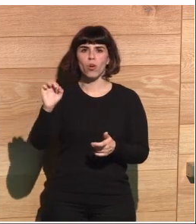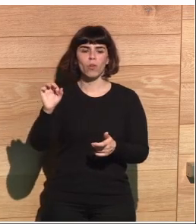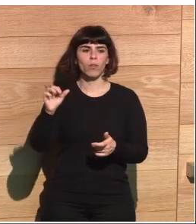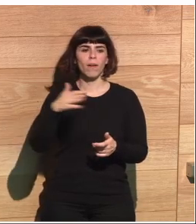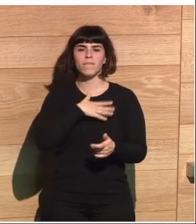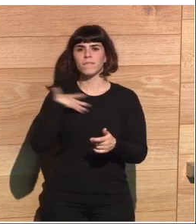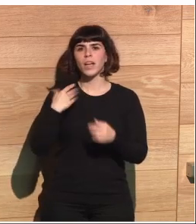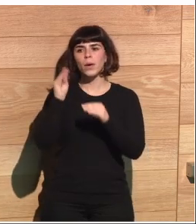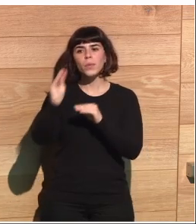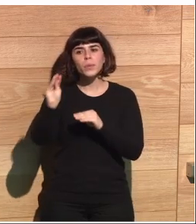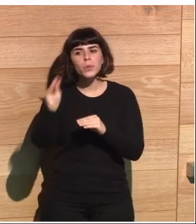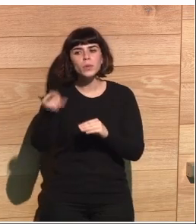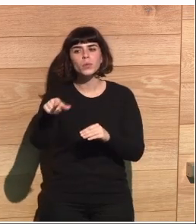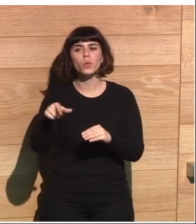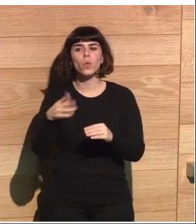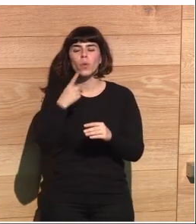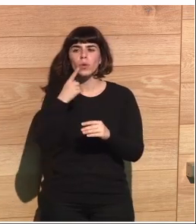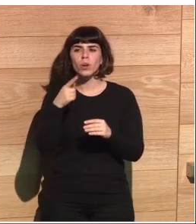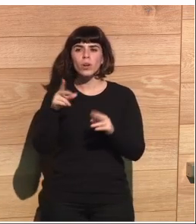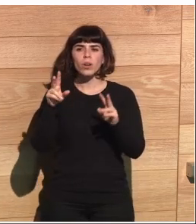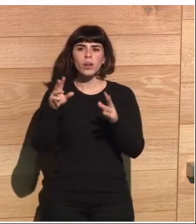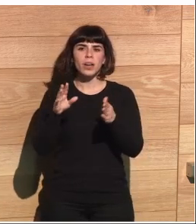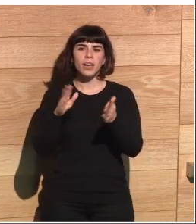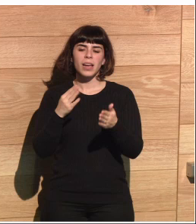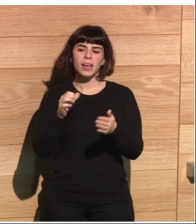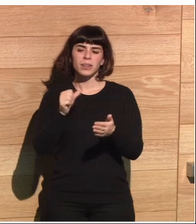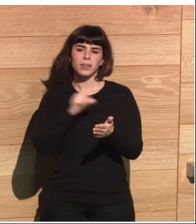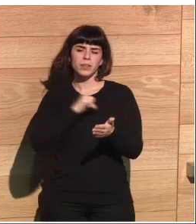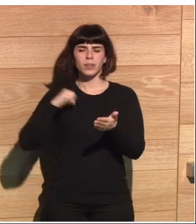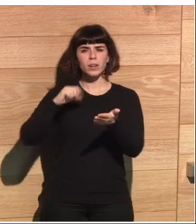ha resultado especialmente difícil tener que escribir de una misma.